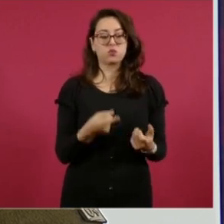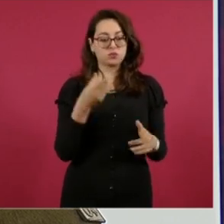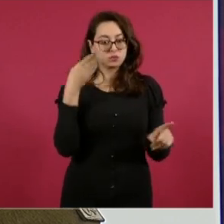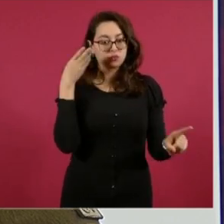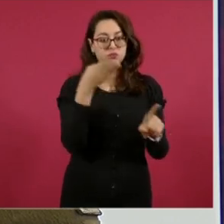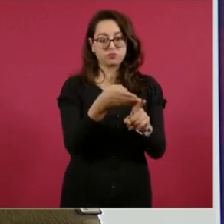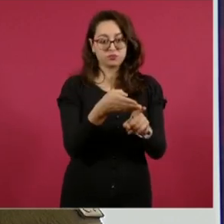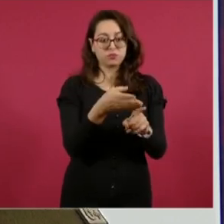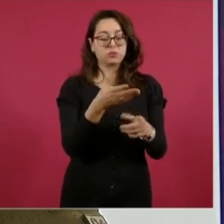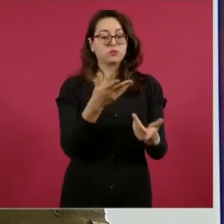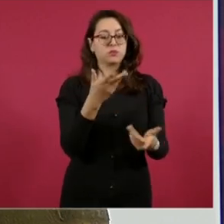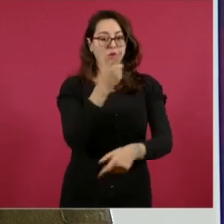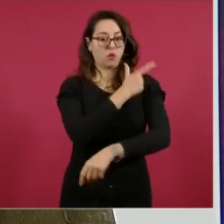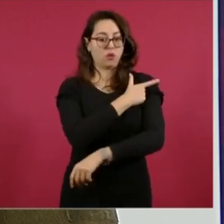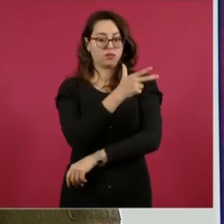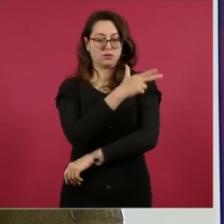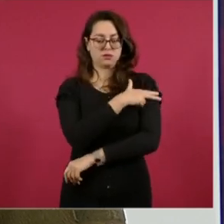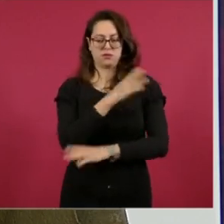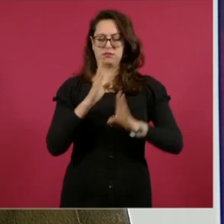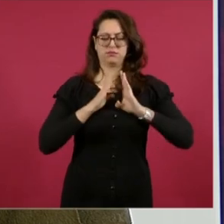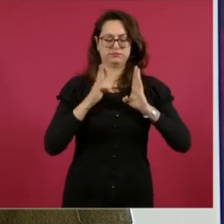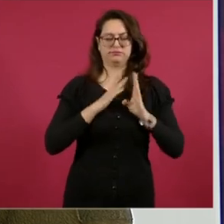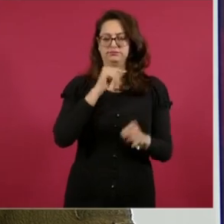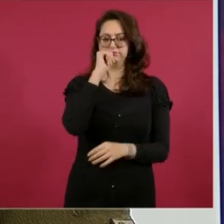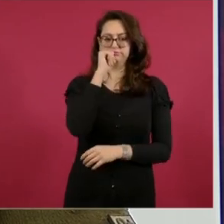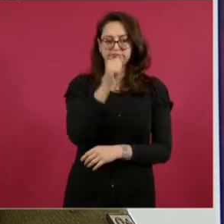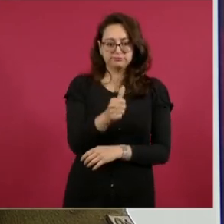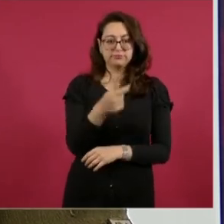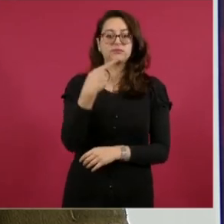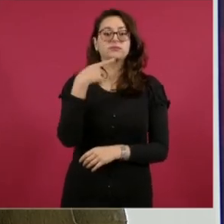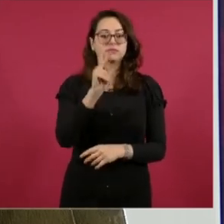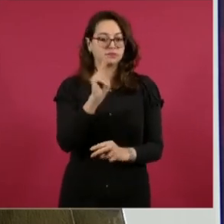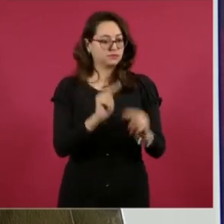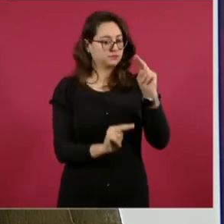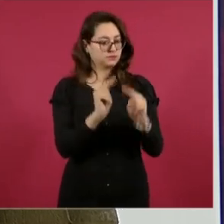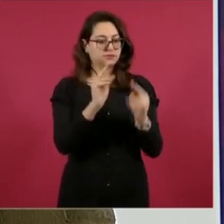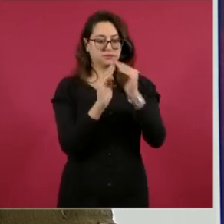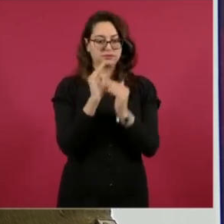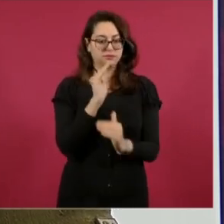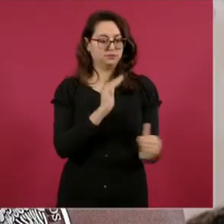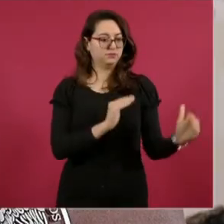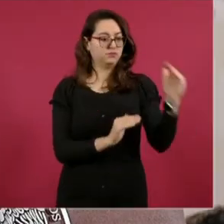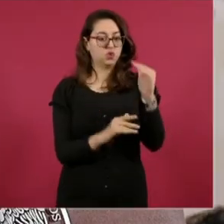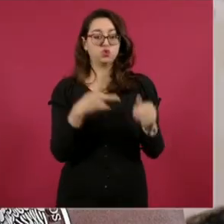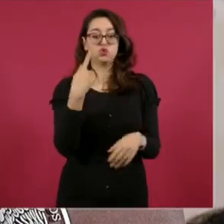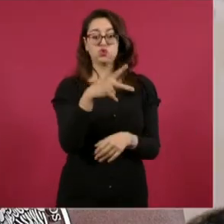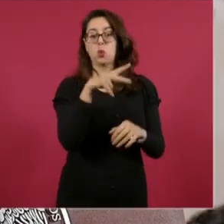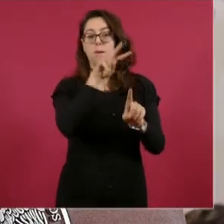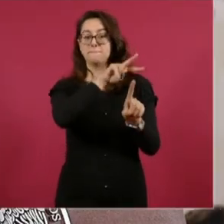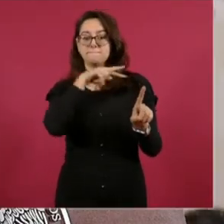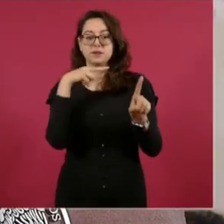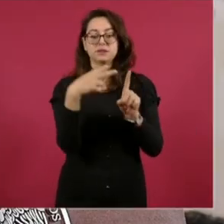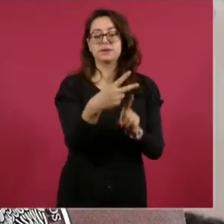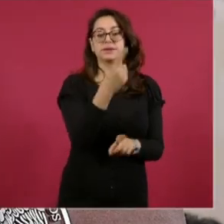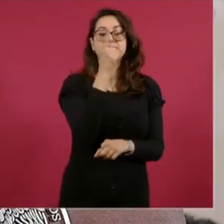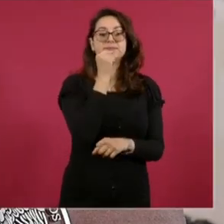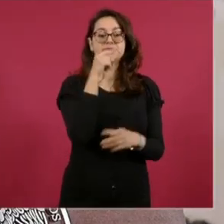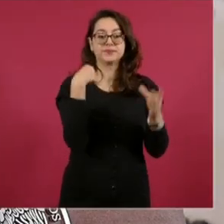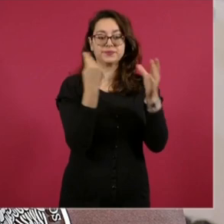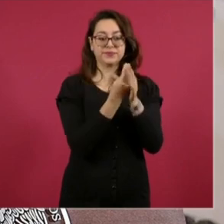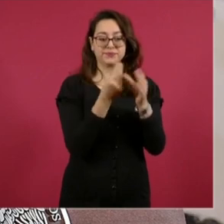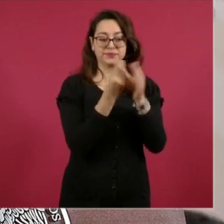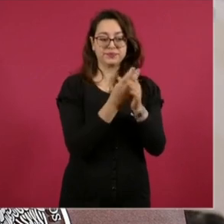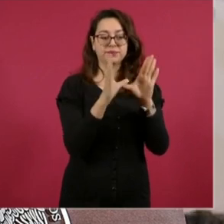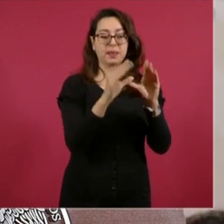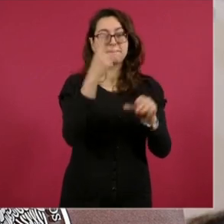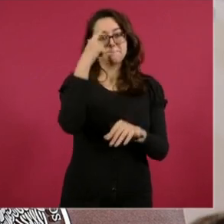especialidad de Guardia Nacional, con esa doctrina policial, esa capacitación en el ámbito